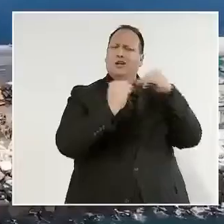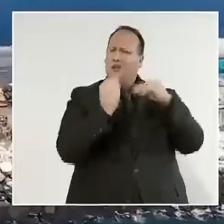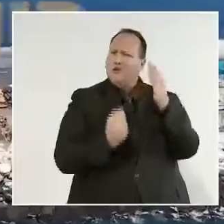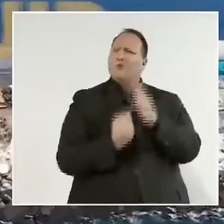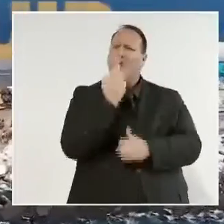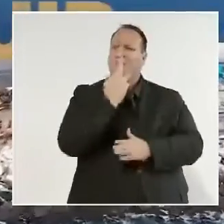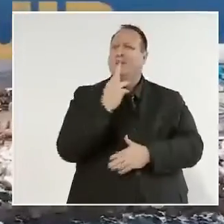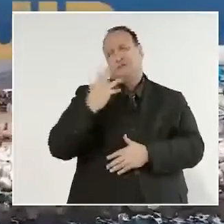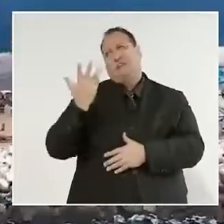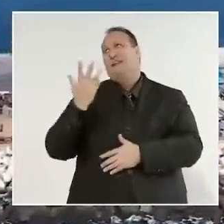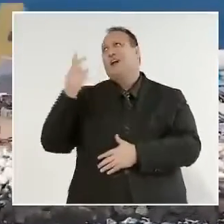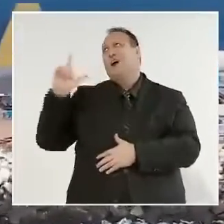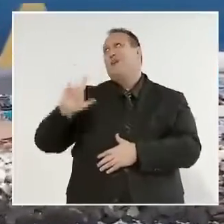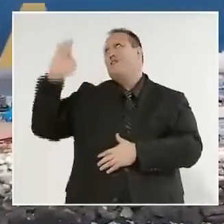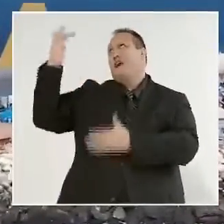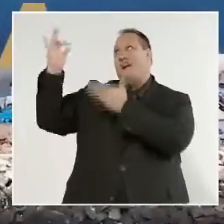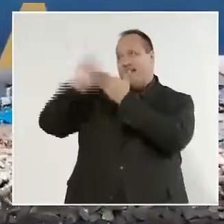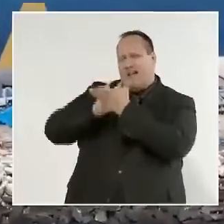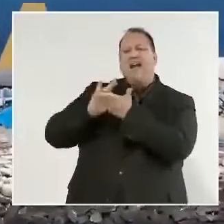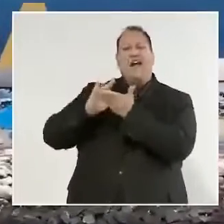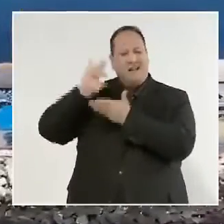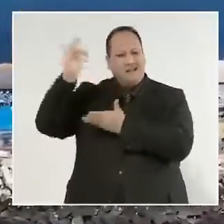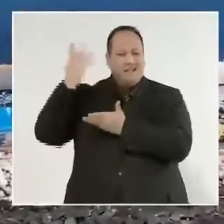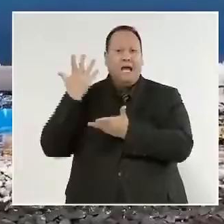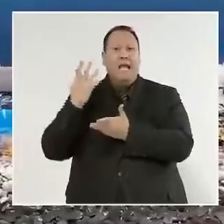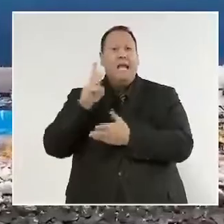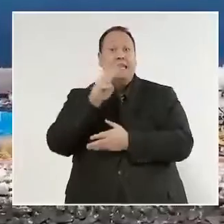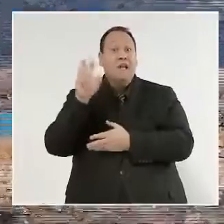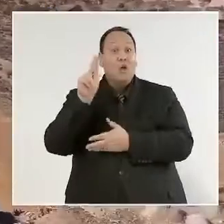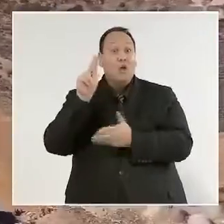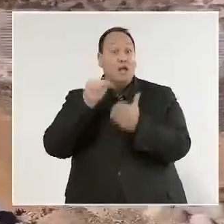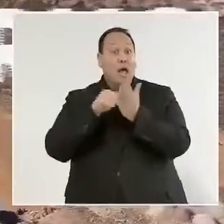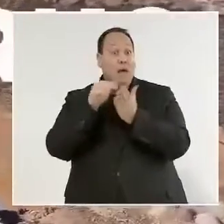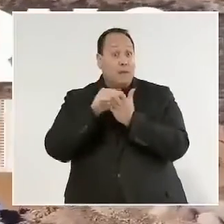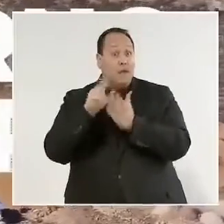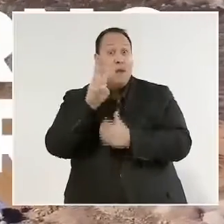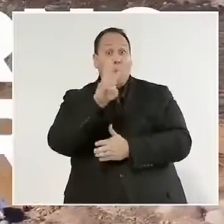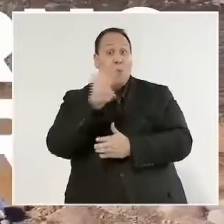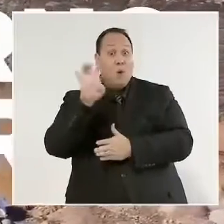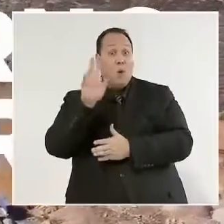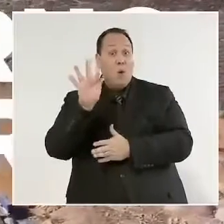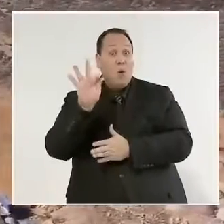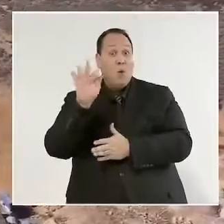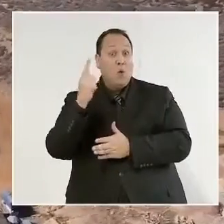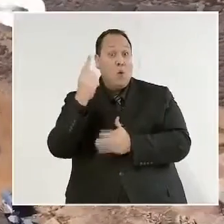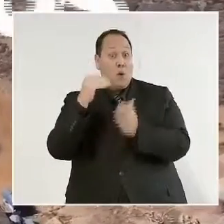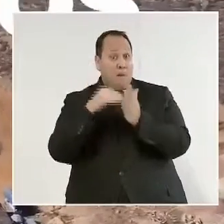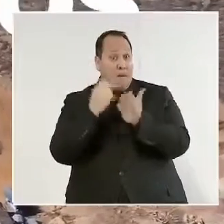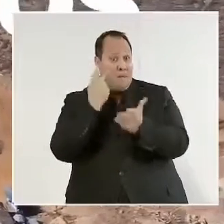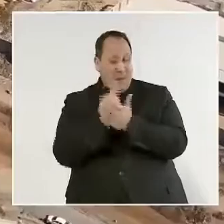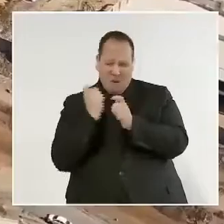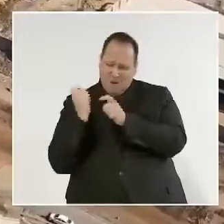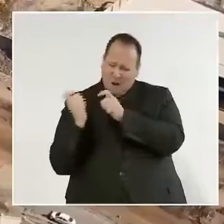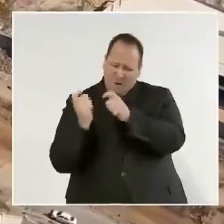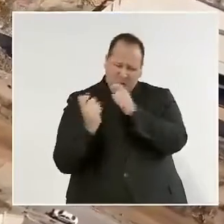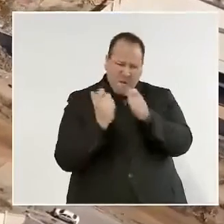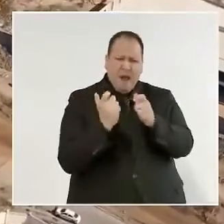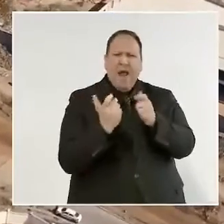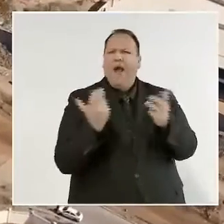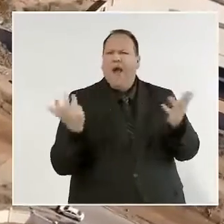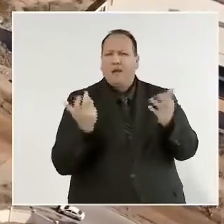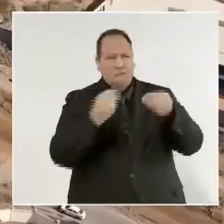fin de construir una nueva Ensenada, gracias al apoyo del gobierno federal, invertimos